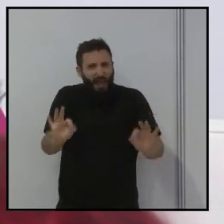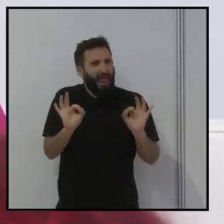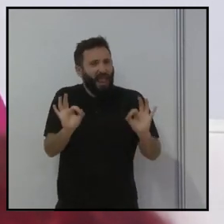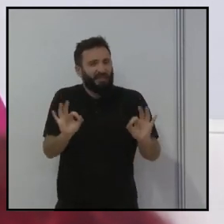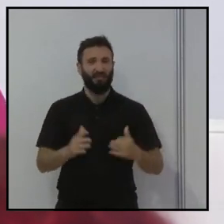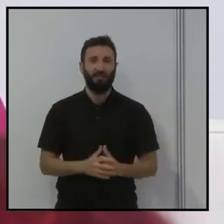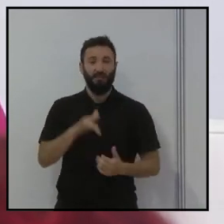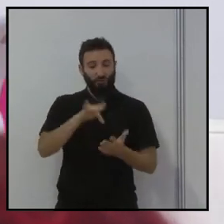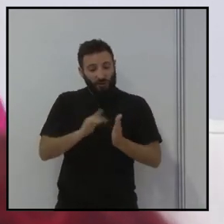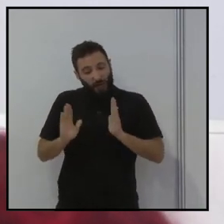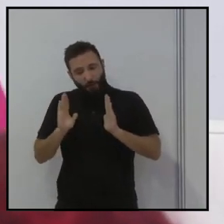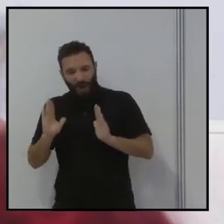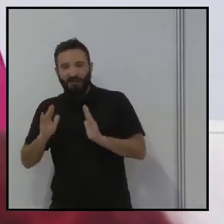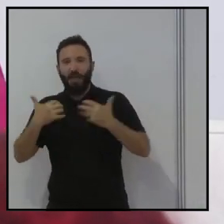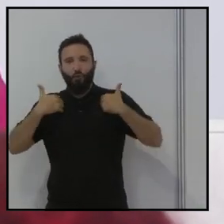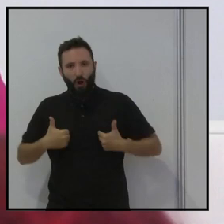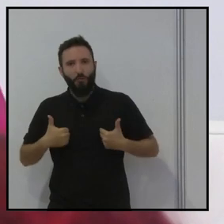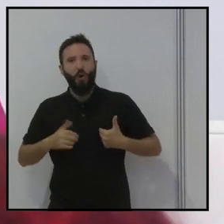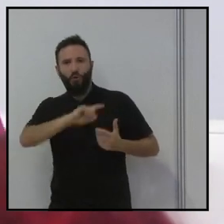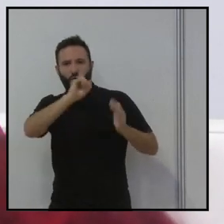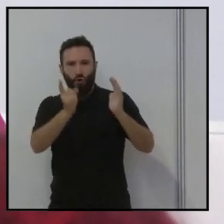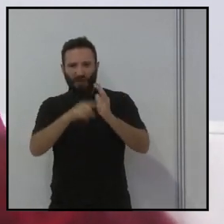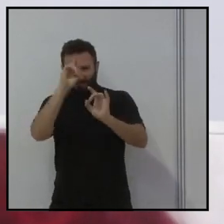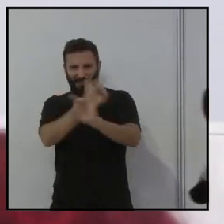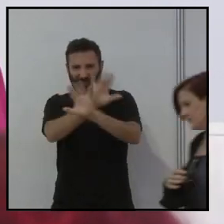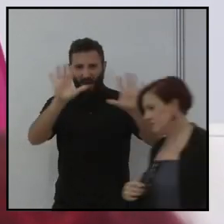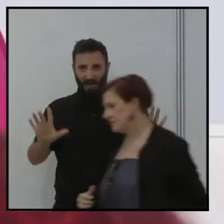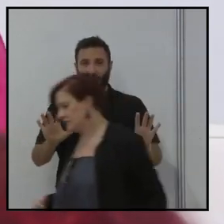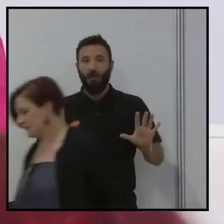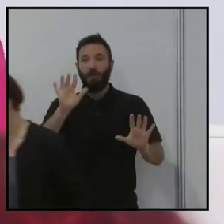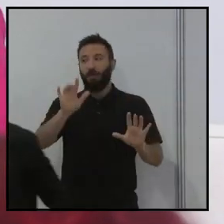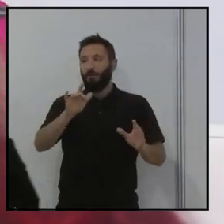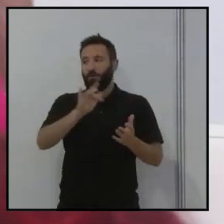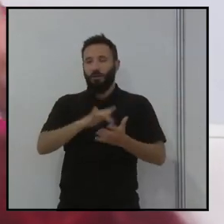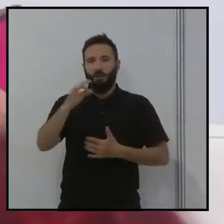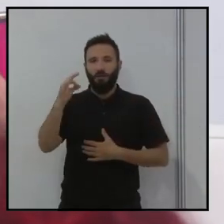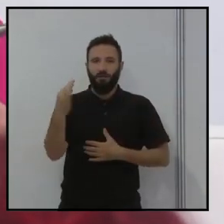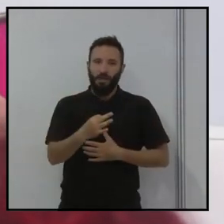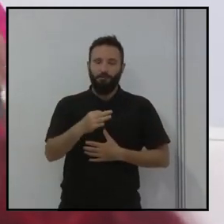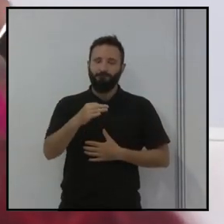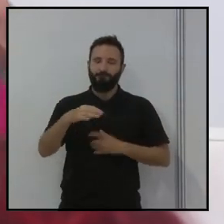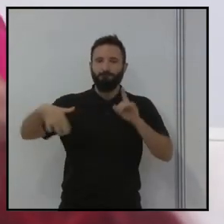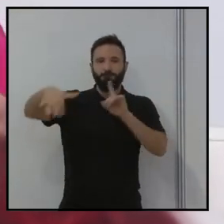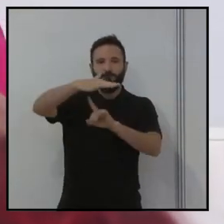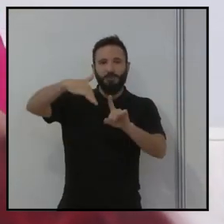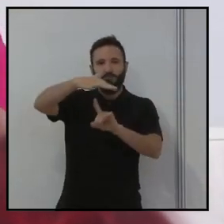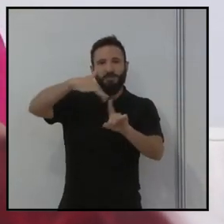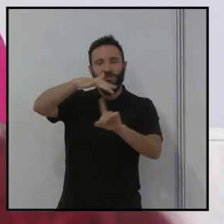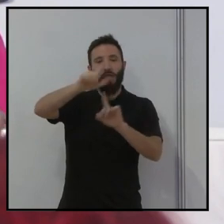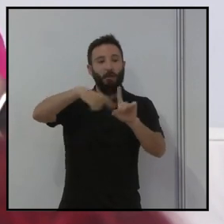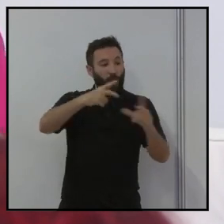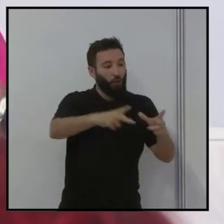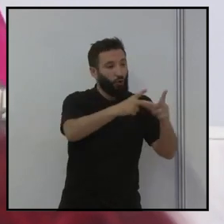más. Tiene una parte fisiológica absoluta, clarísima, que no tiene que ser solo porque el ambiente y lo